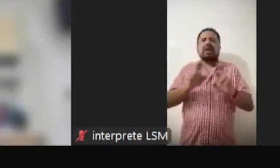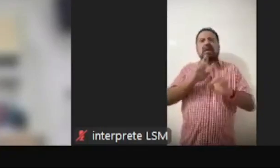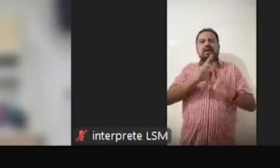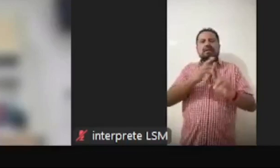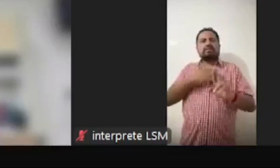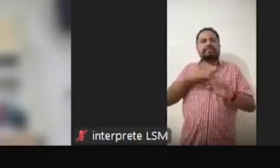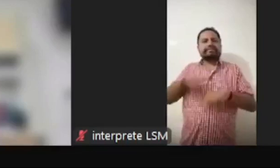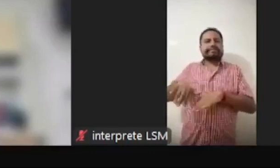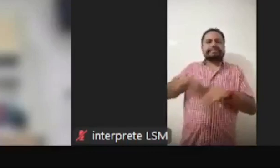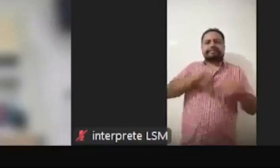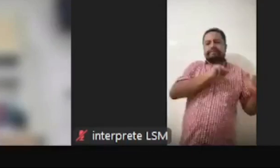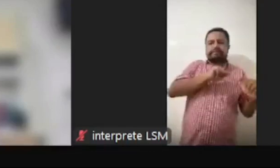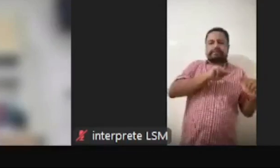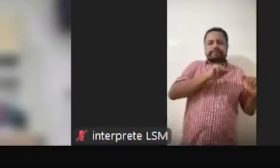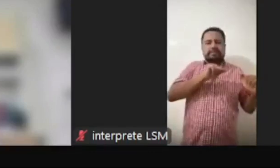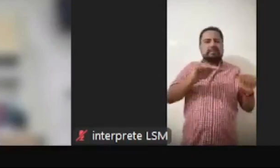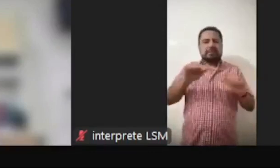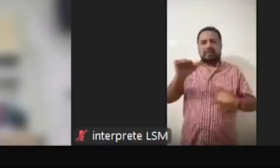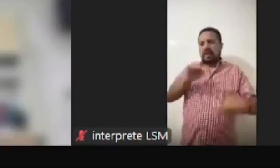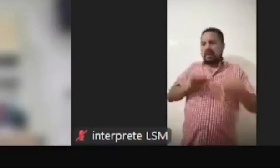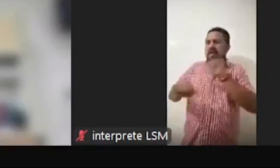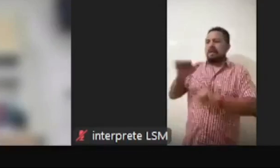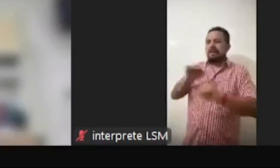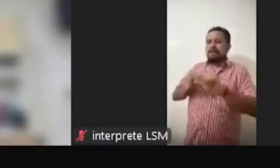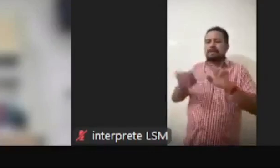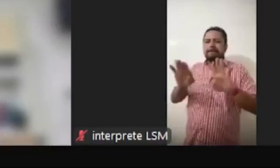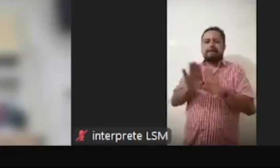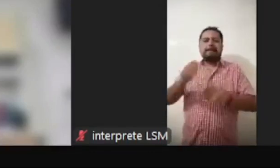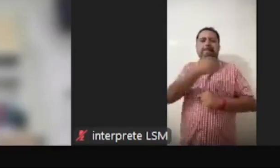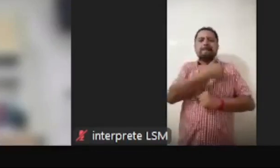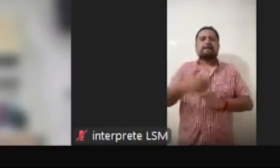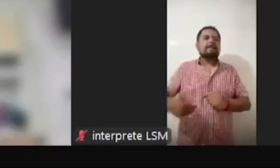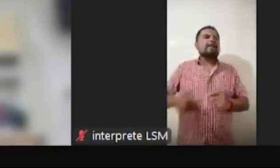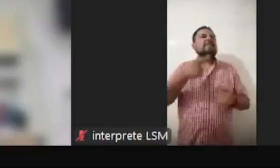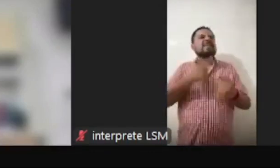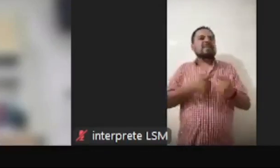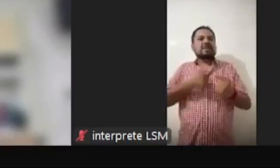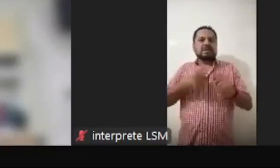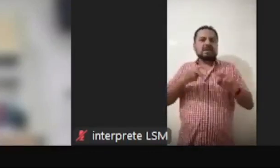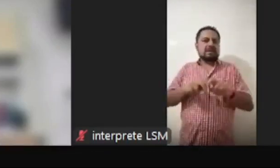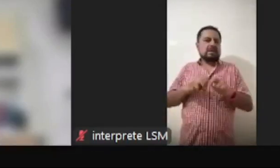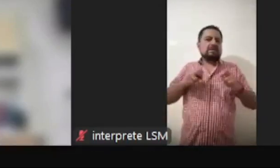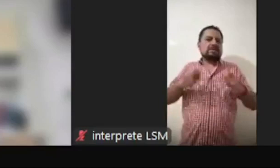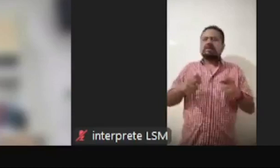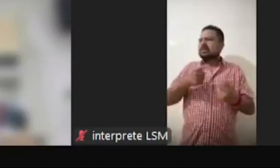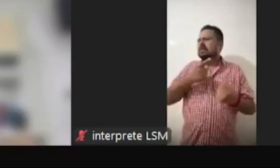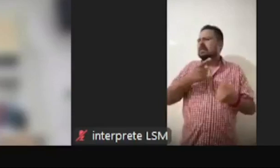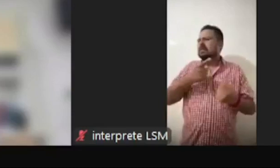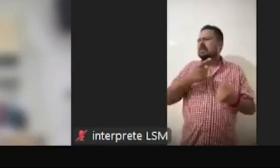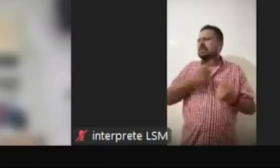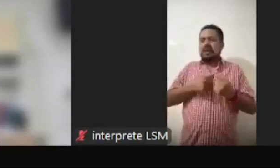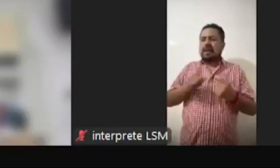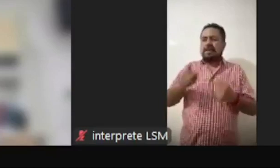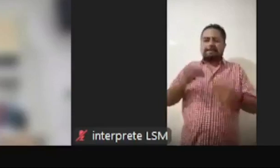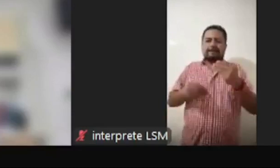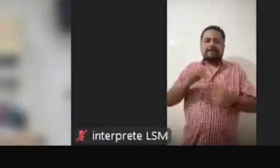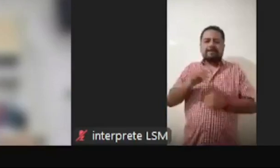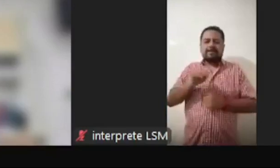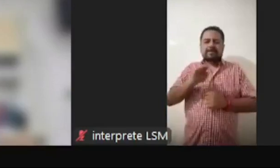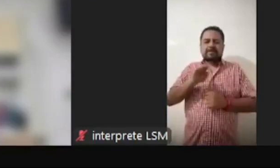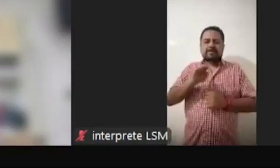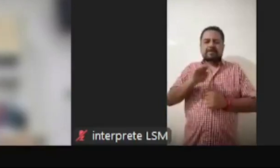presencia, fungiendo para tal efecto como presidenta de este cuerpo colegiado, la magistrada Hilda Rosa Delgado